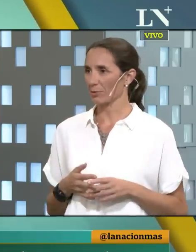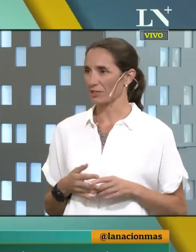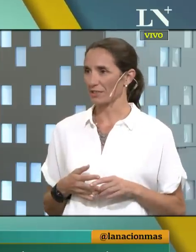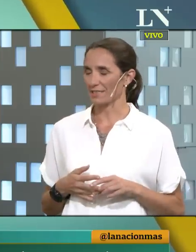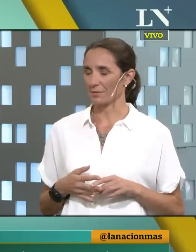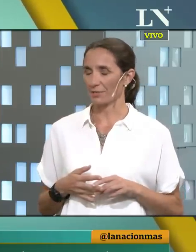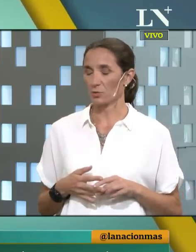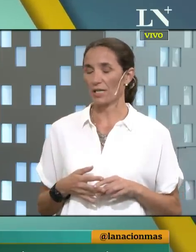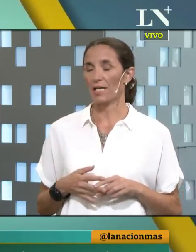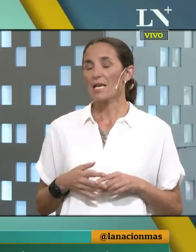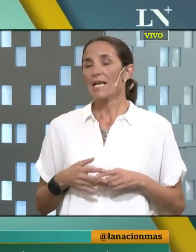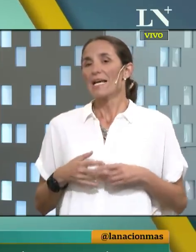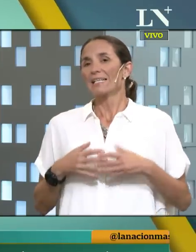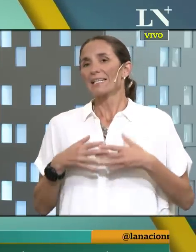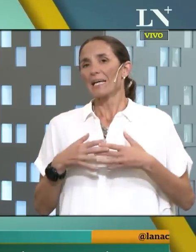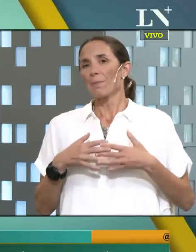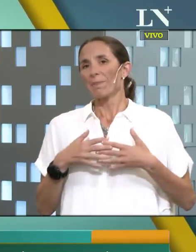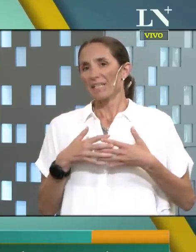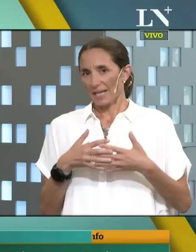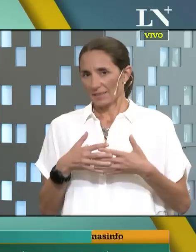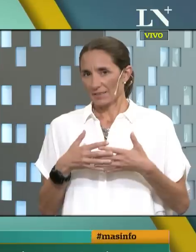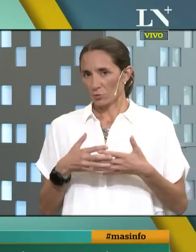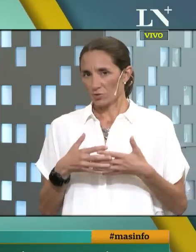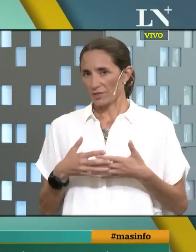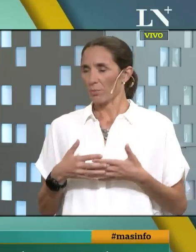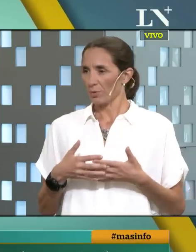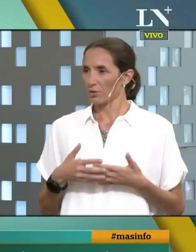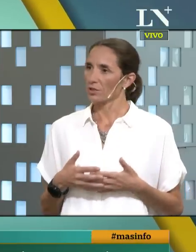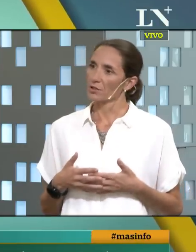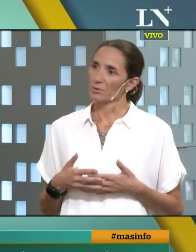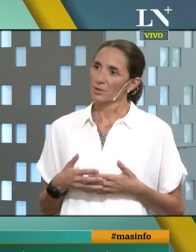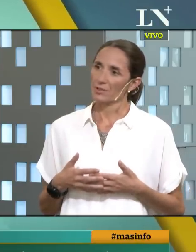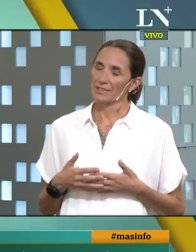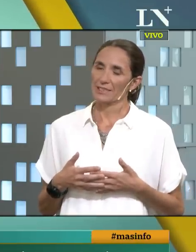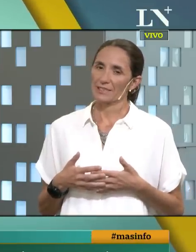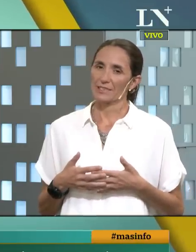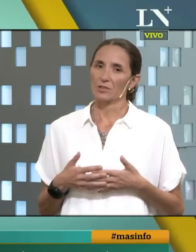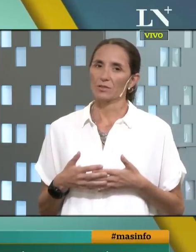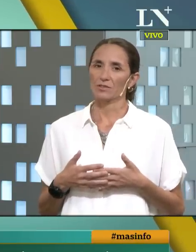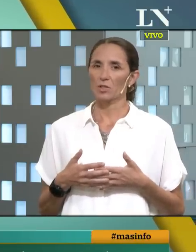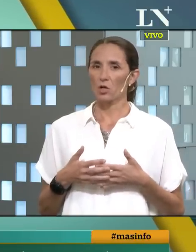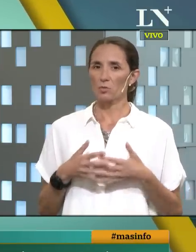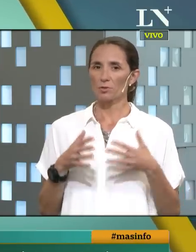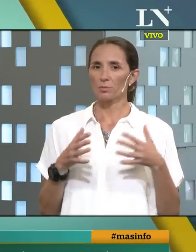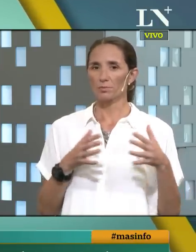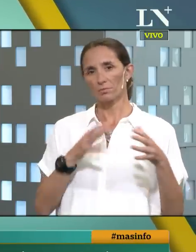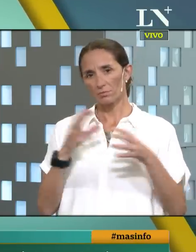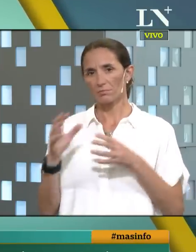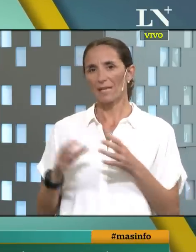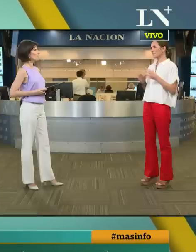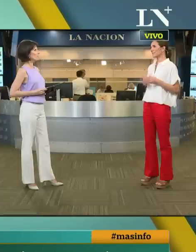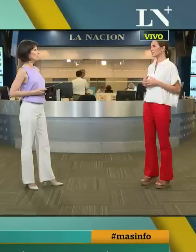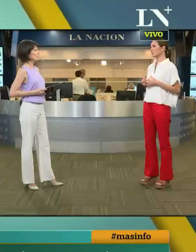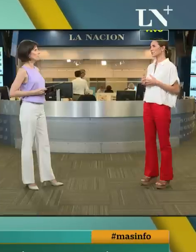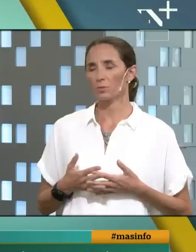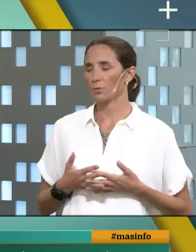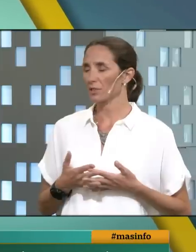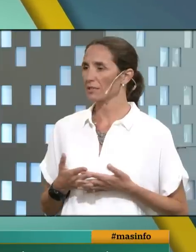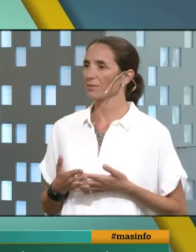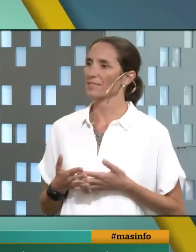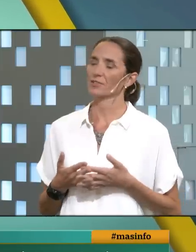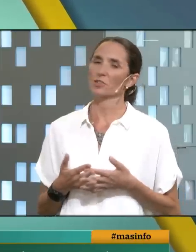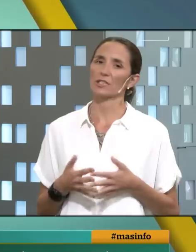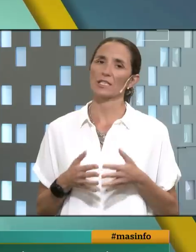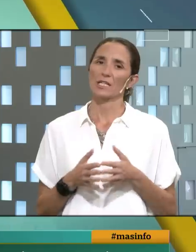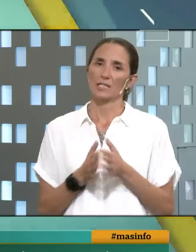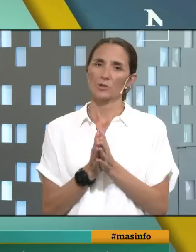lado la política hacia Venezuela. ¿Qué espera que suceda un poco el gobierno argentino? Se encolumna bastante con el grupo de